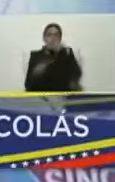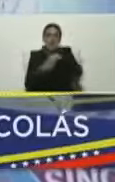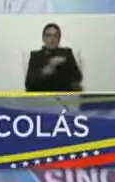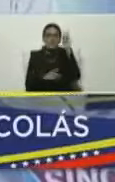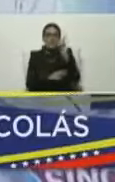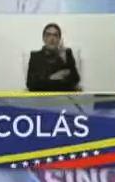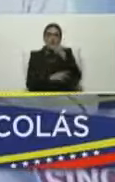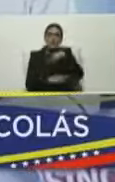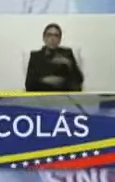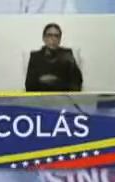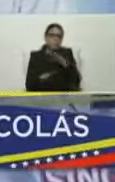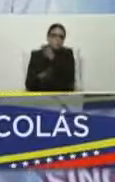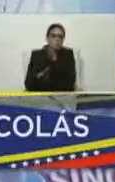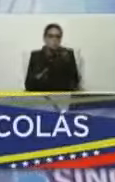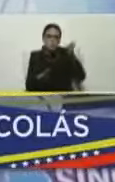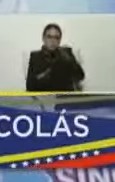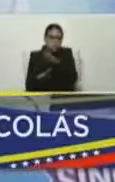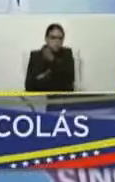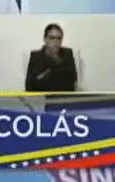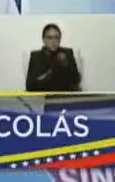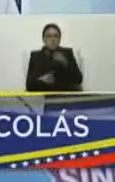Recorríamos desde